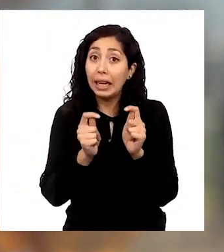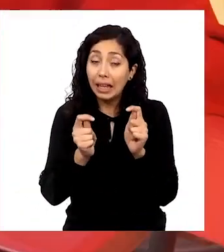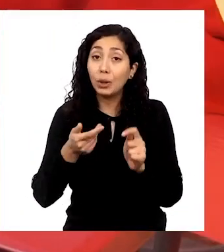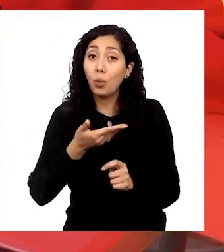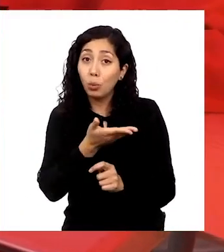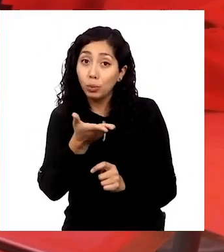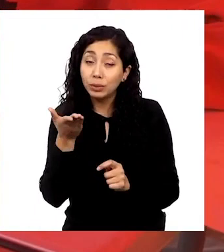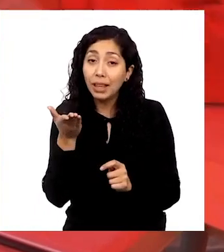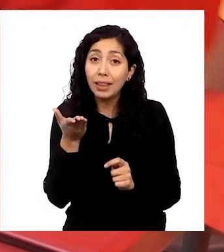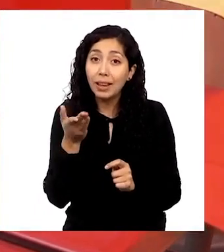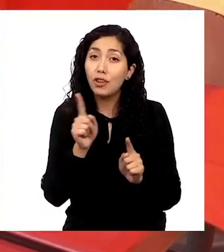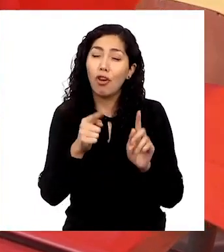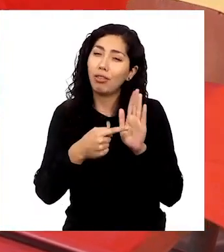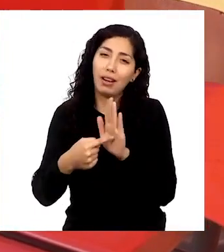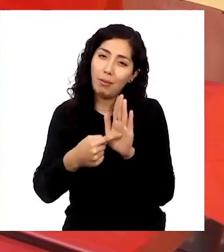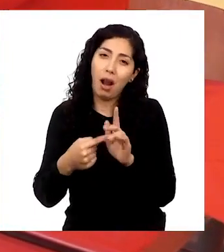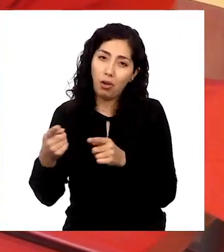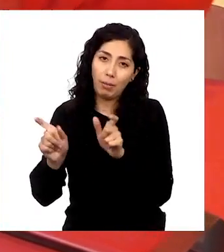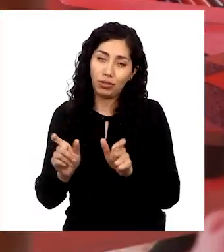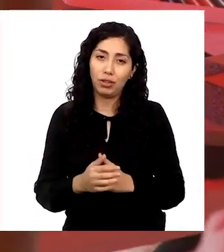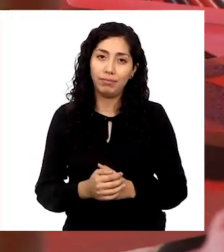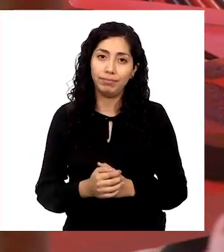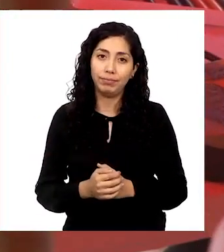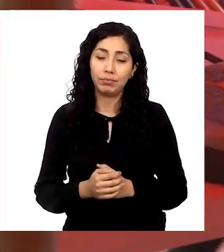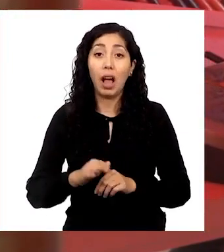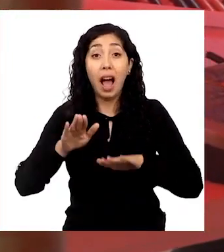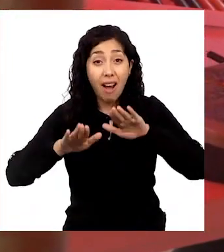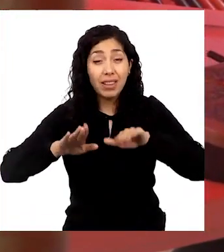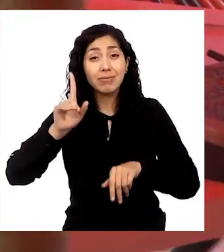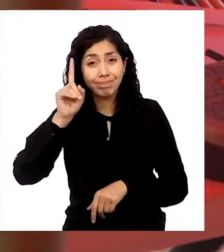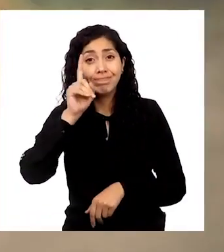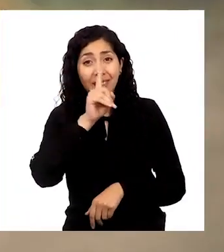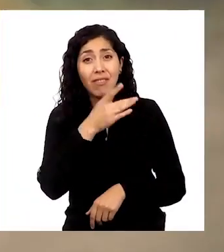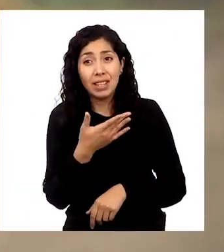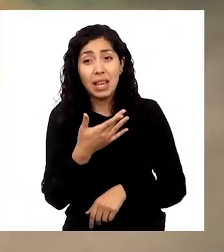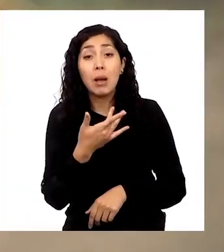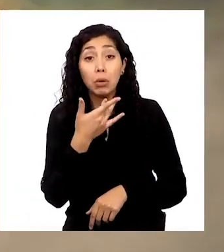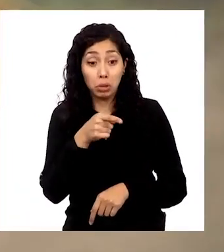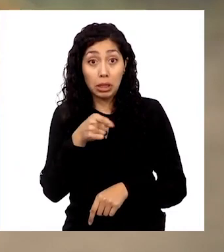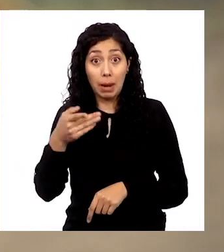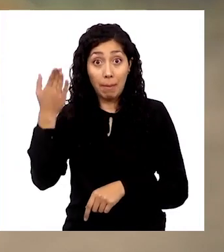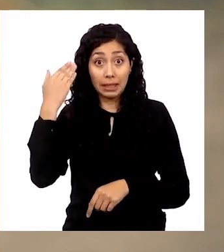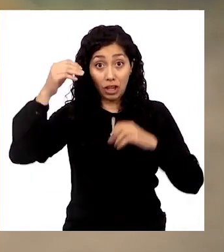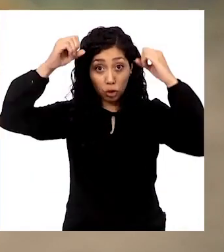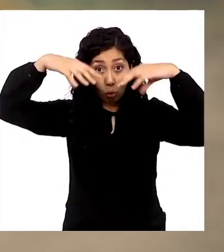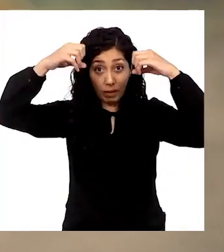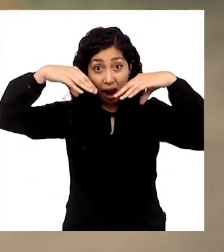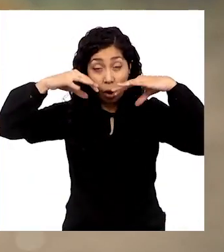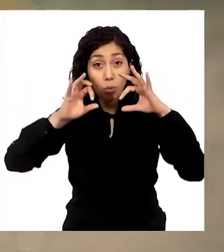y traten de no ser discriminatorio. A veces es un poco difícil porque como la semana pasada